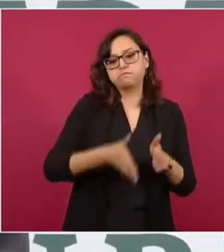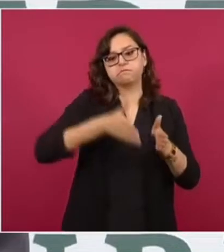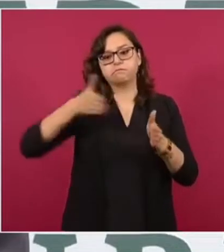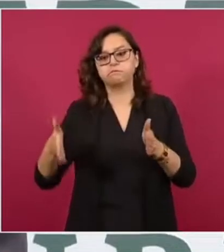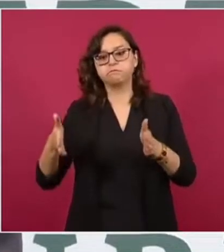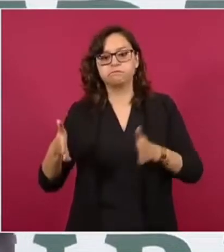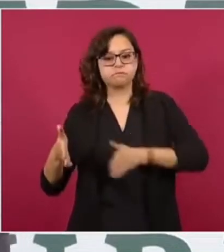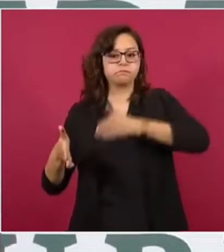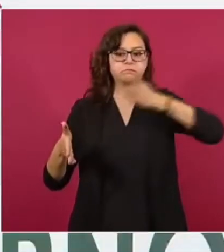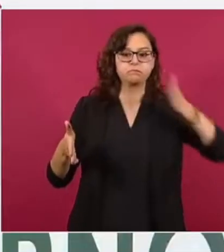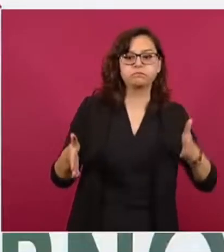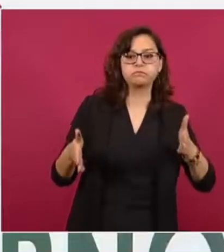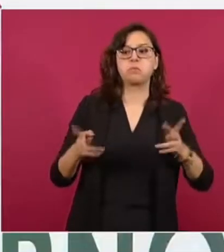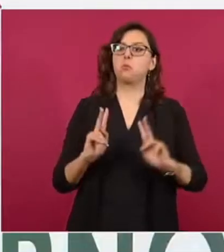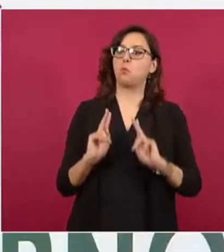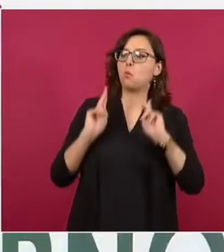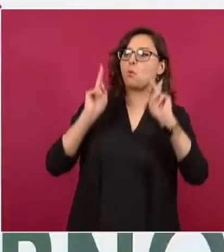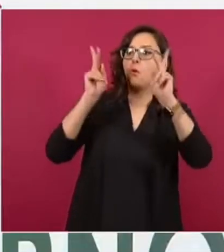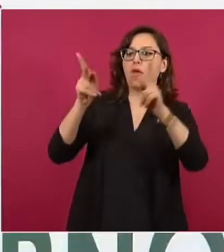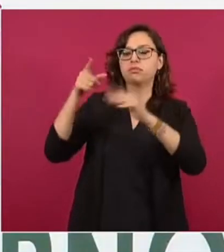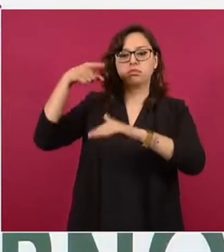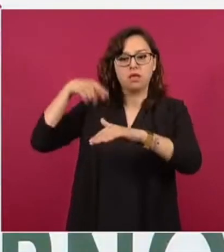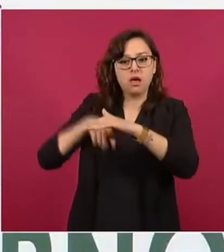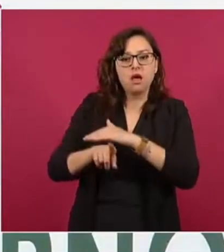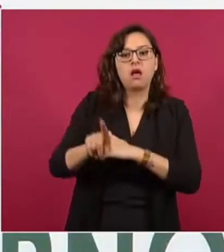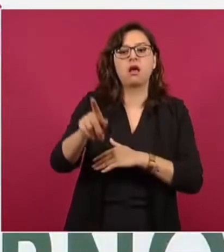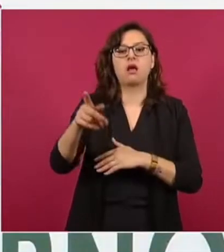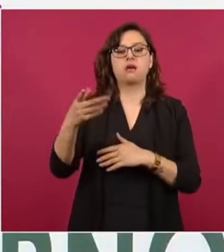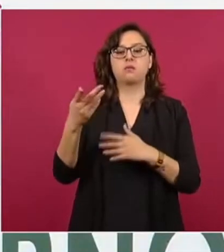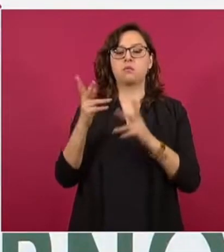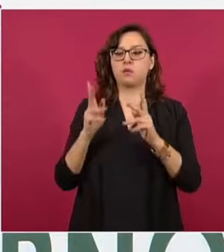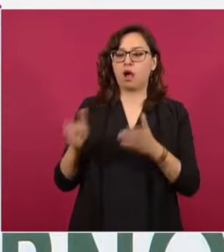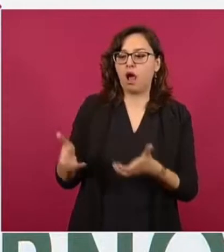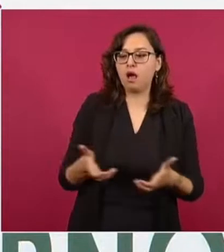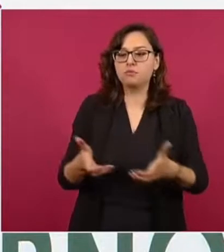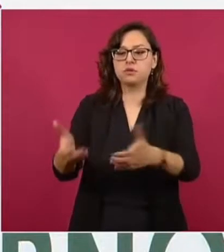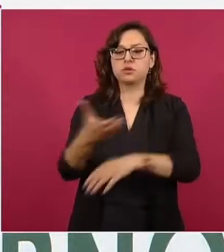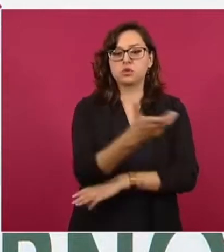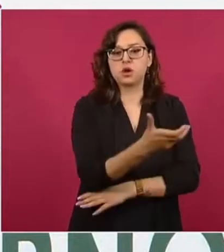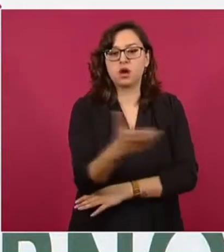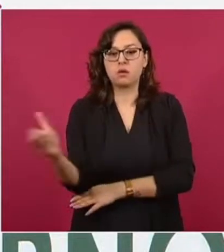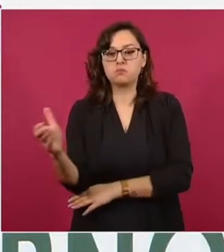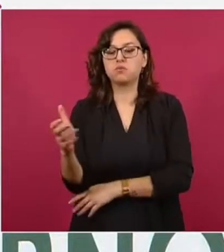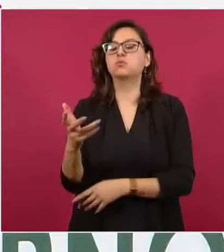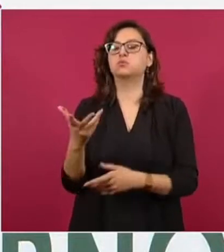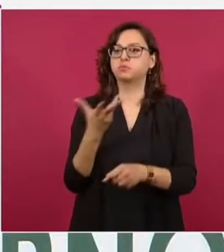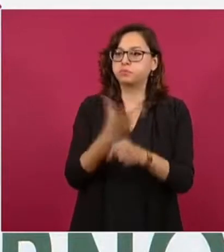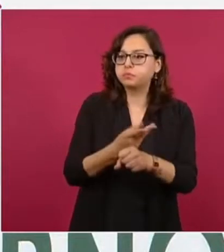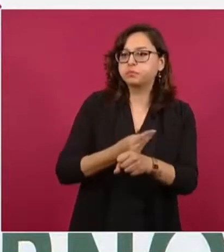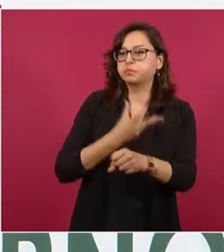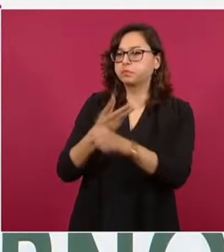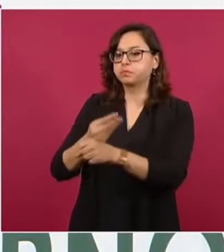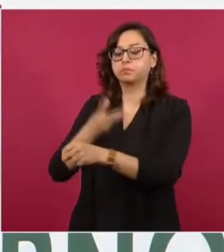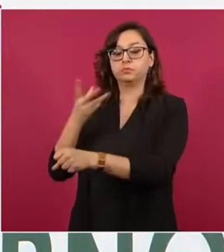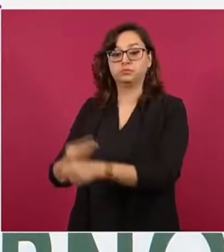libramientos, viaductos y caminos rurales. Destaco que este año se terminará